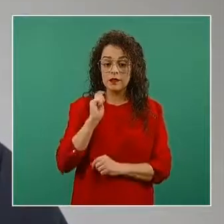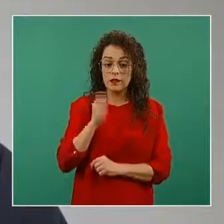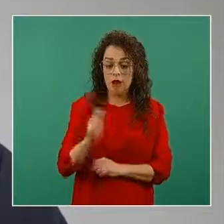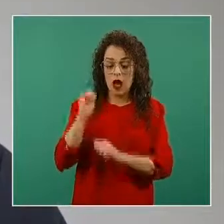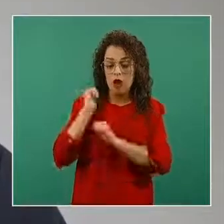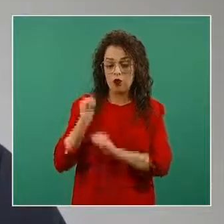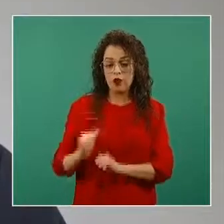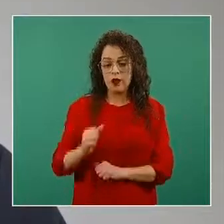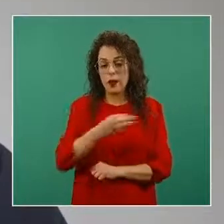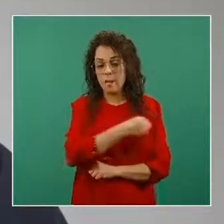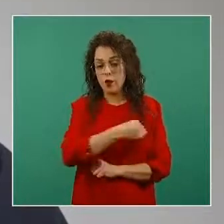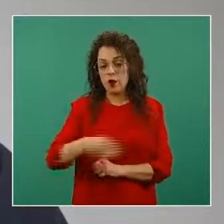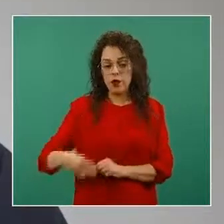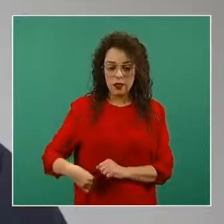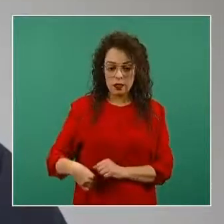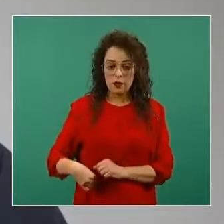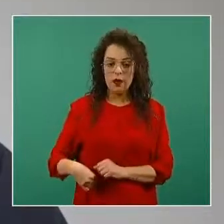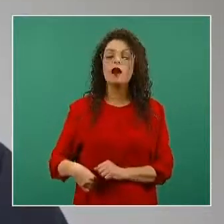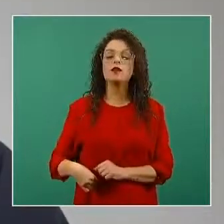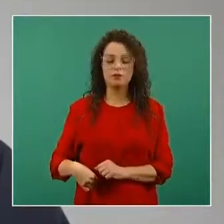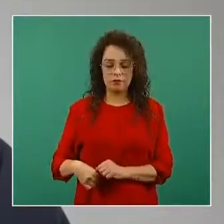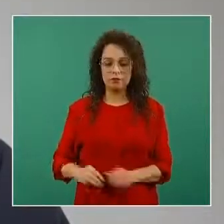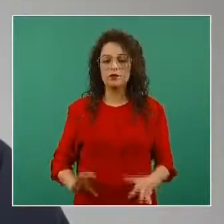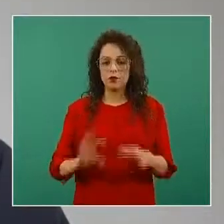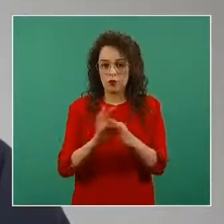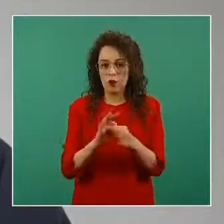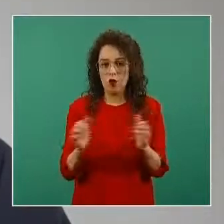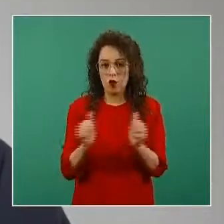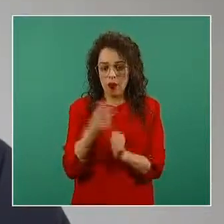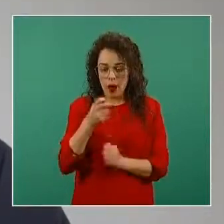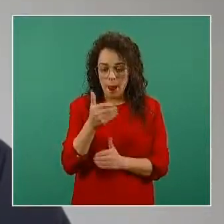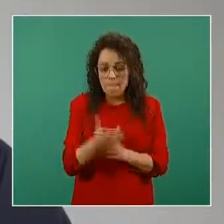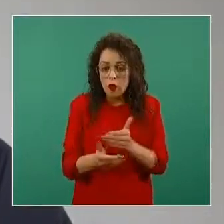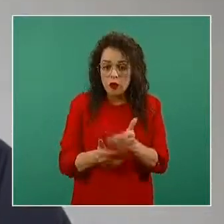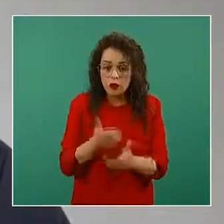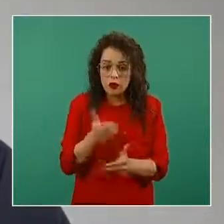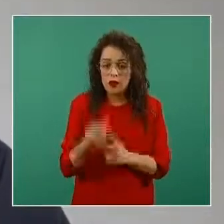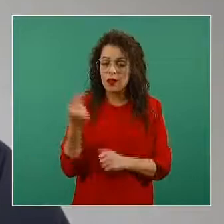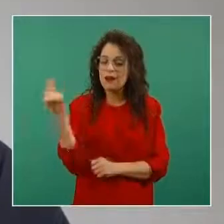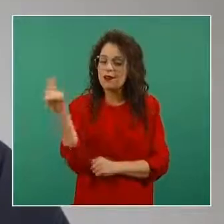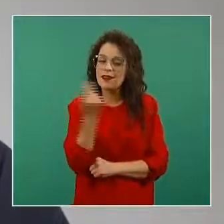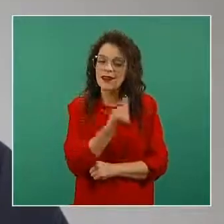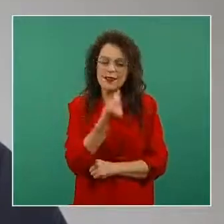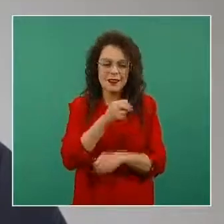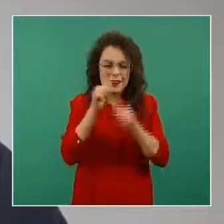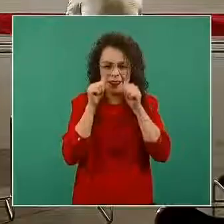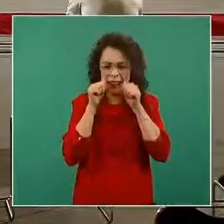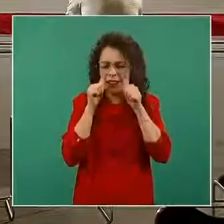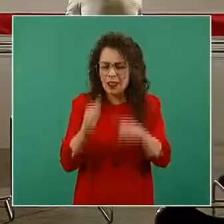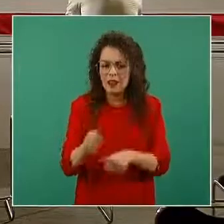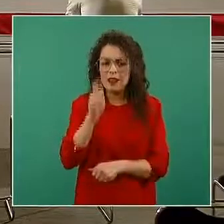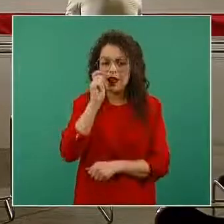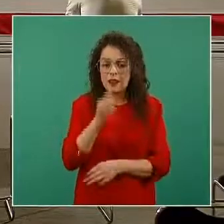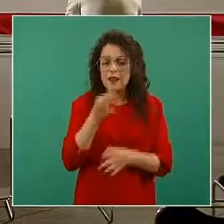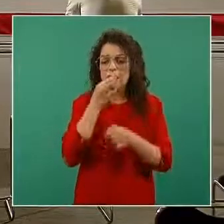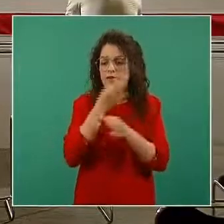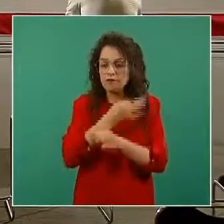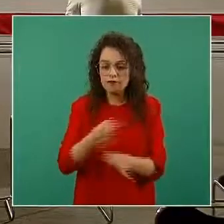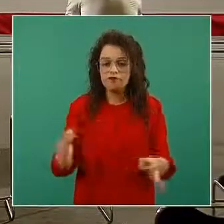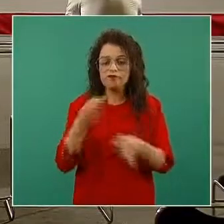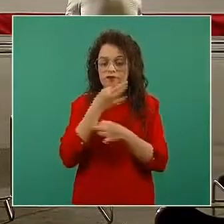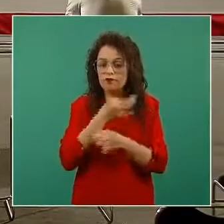autoridades municipales que van a estar involucradas en los procesos, que estén muy atentos de la comunicación y de los llamados que